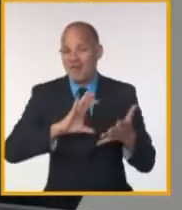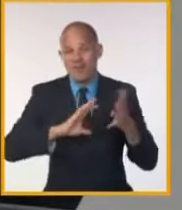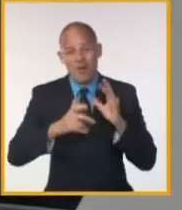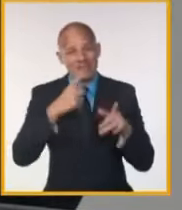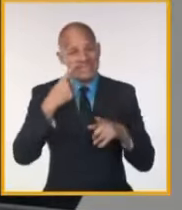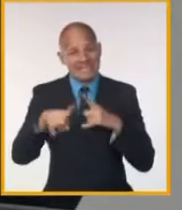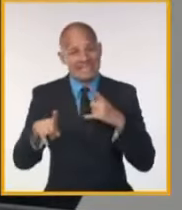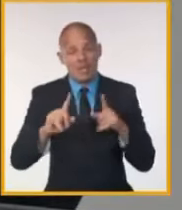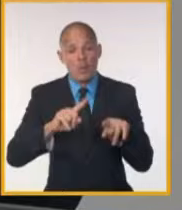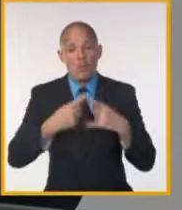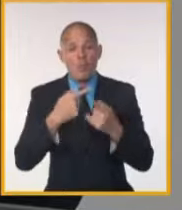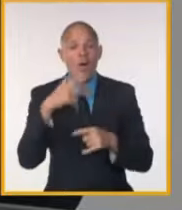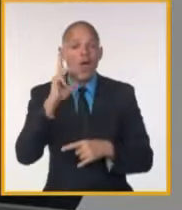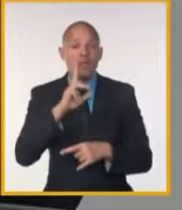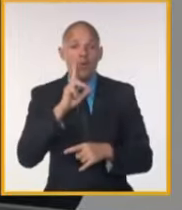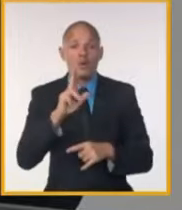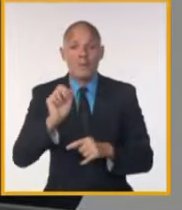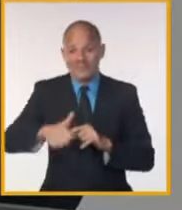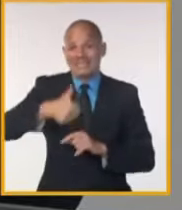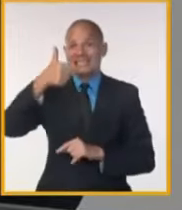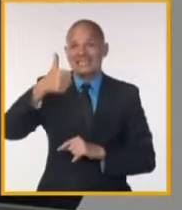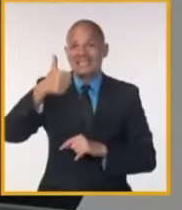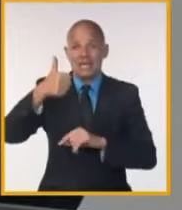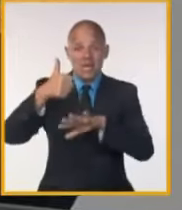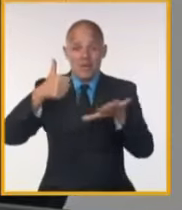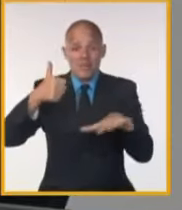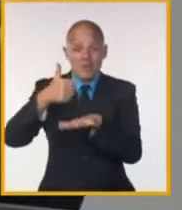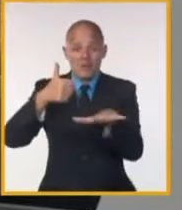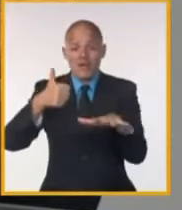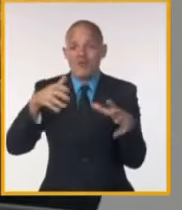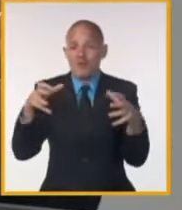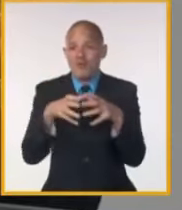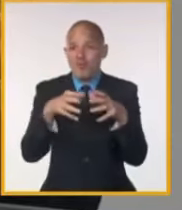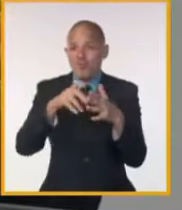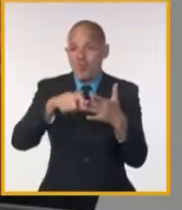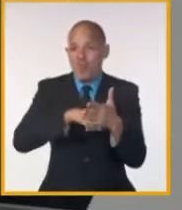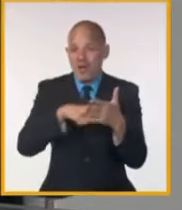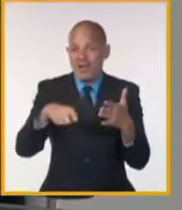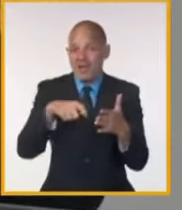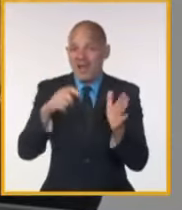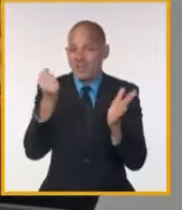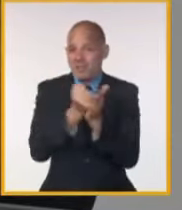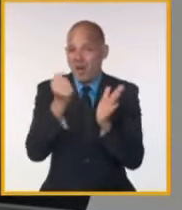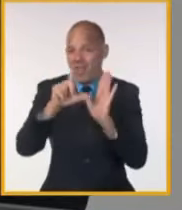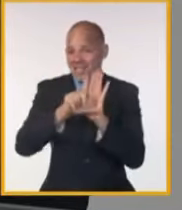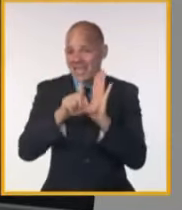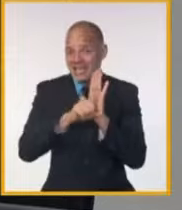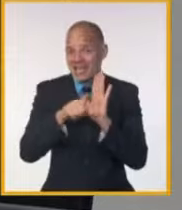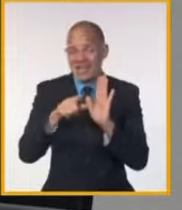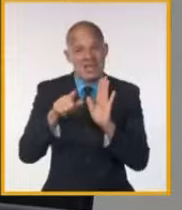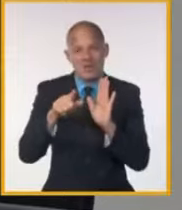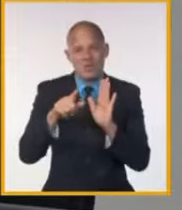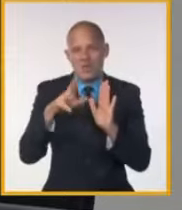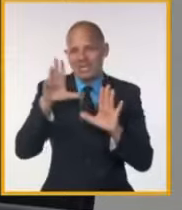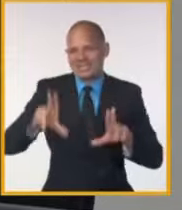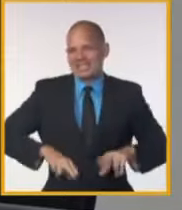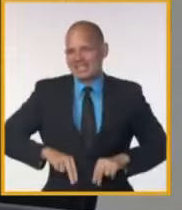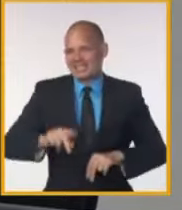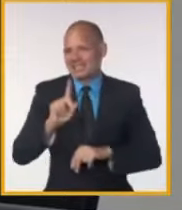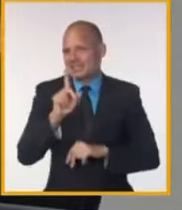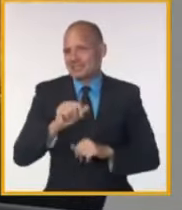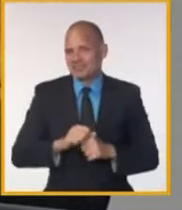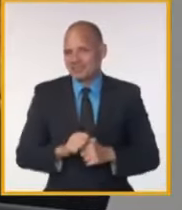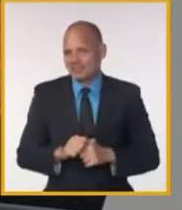está aislado ahí en ese en ese en ese gobierno en ese las amistades nuestras en